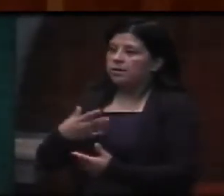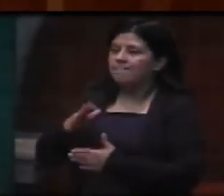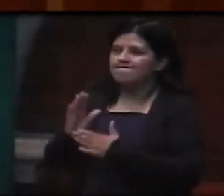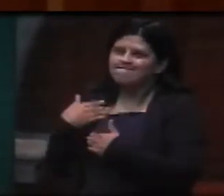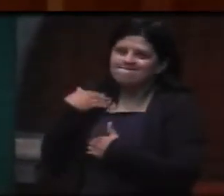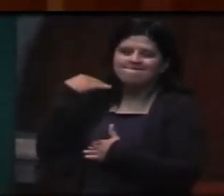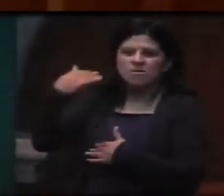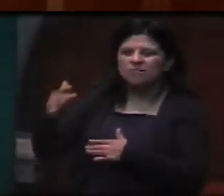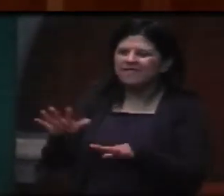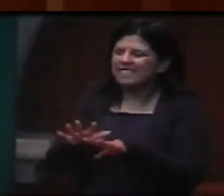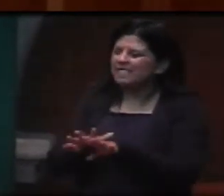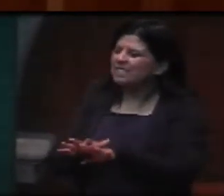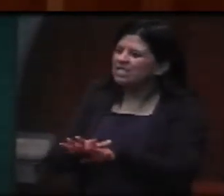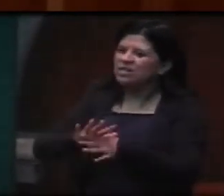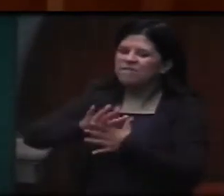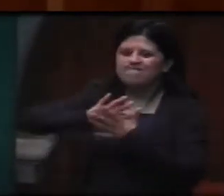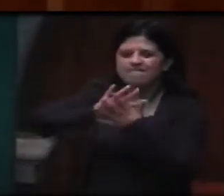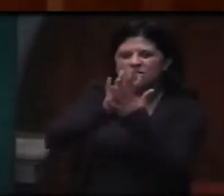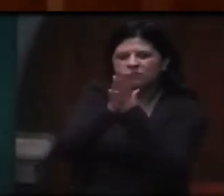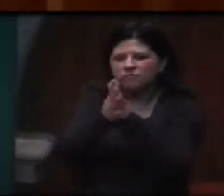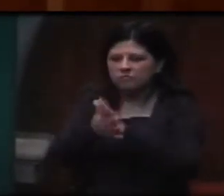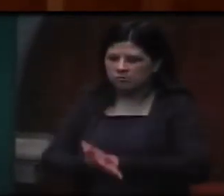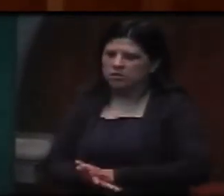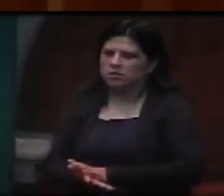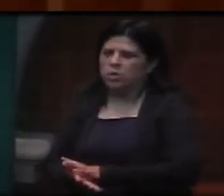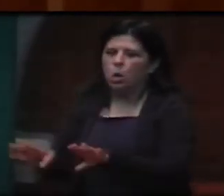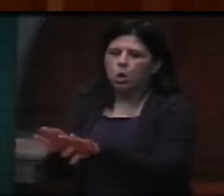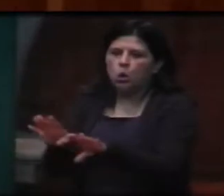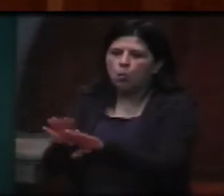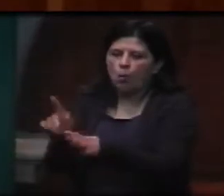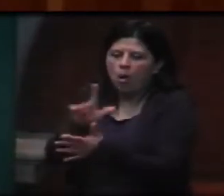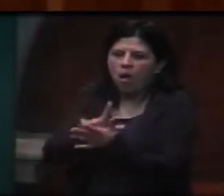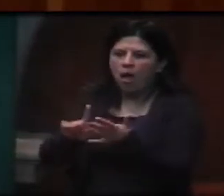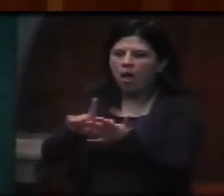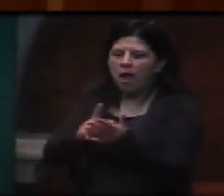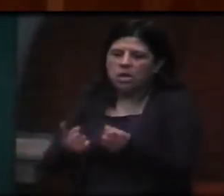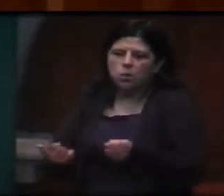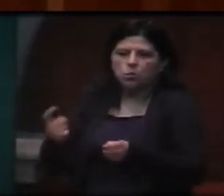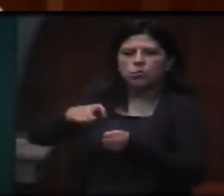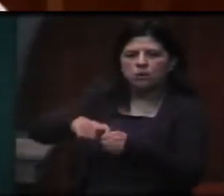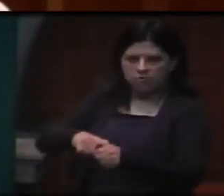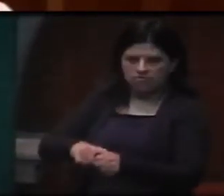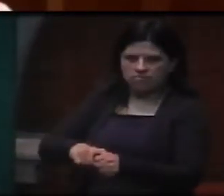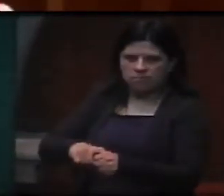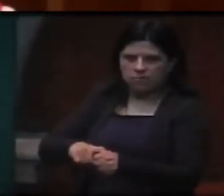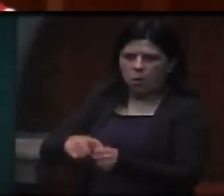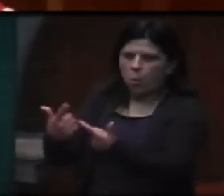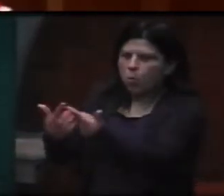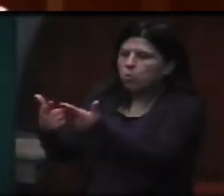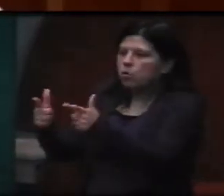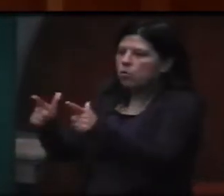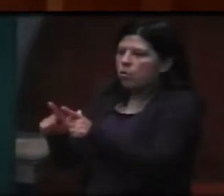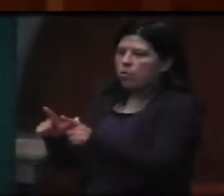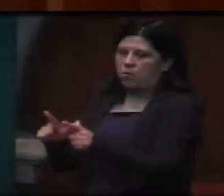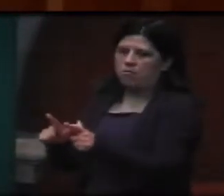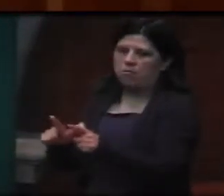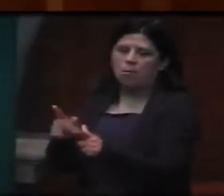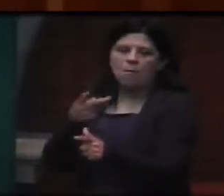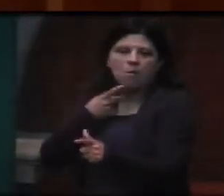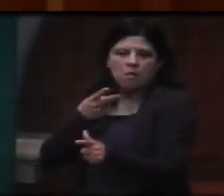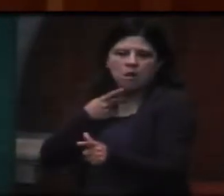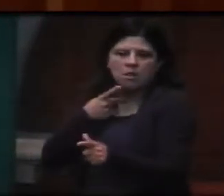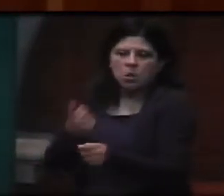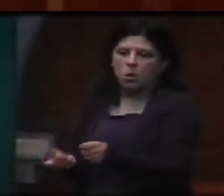un legado para las futuras legislaturas. Con base en los motivos anteriormente expuestos, se presenta